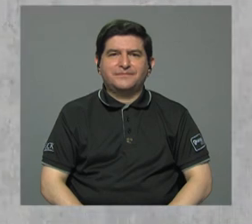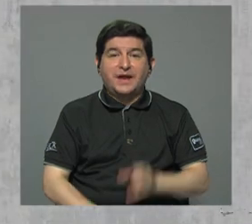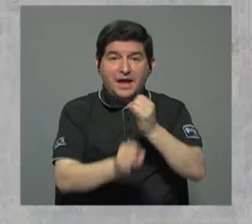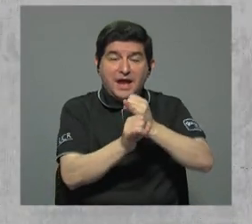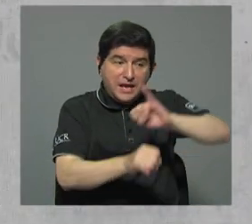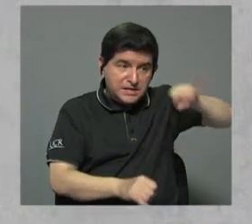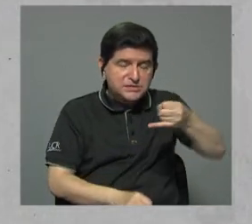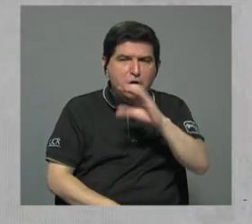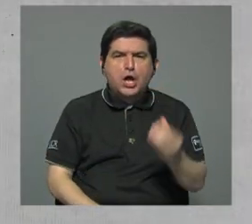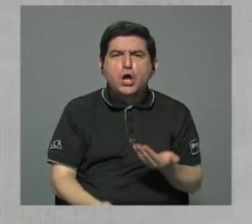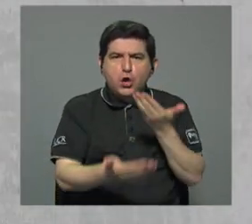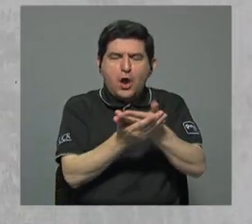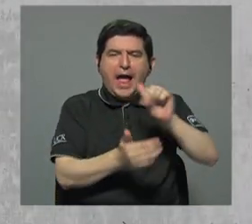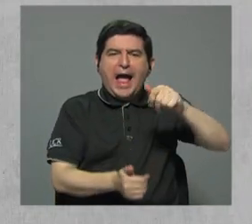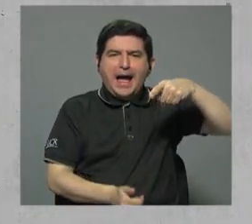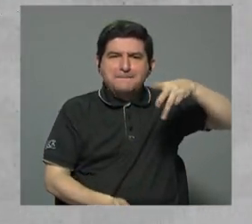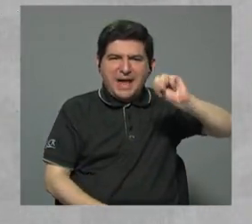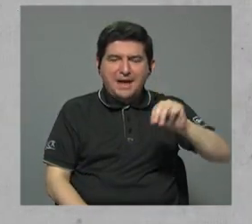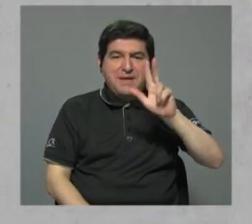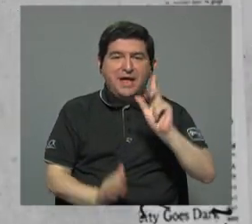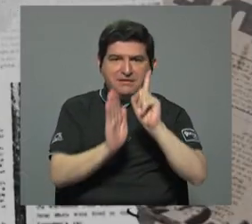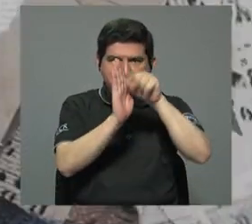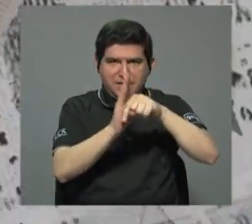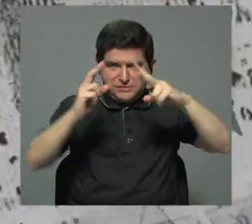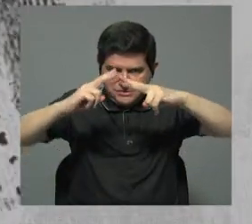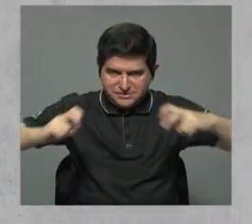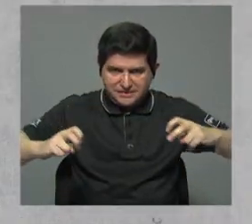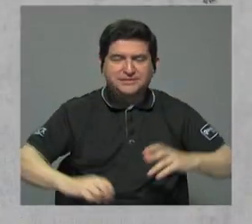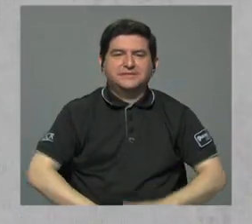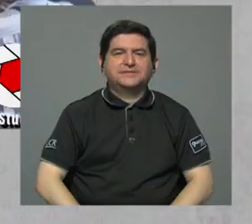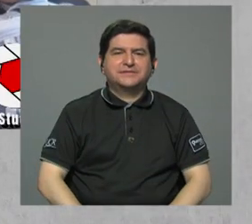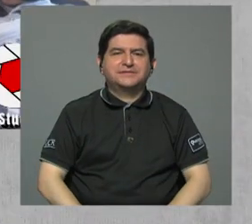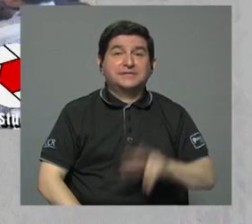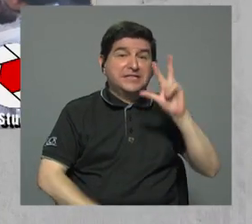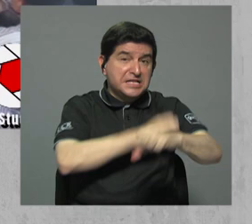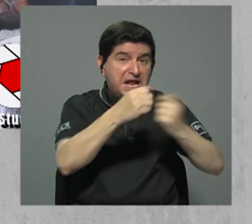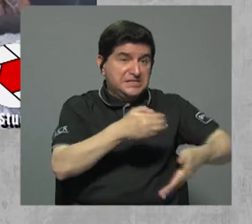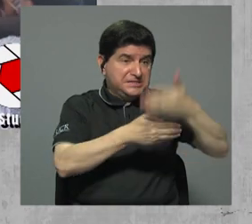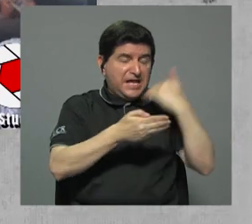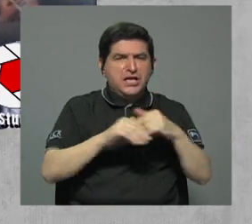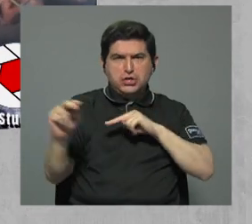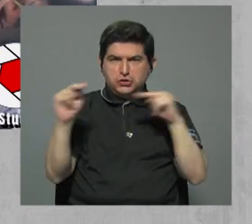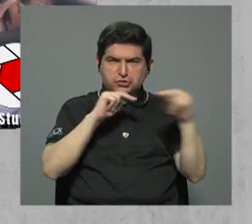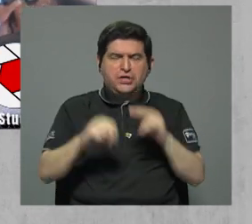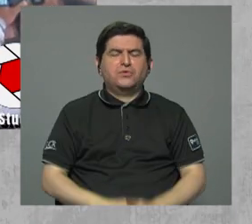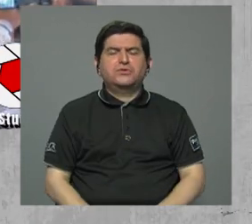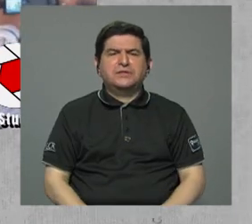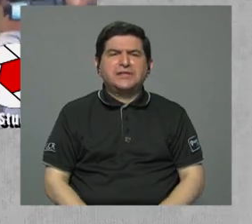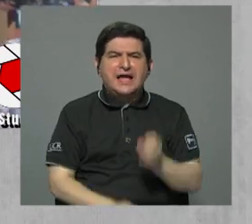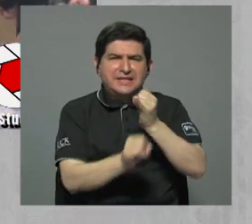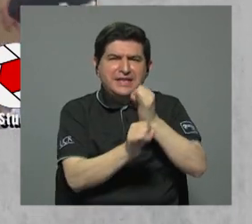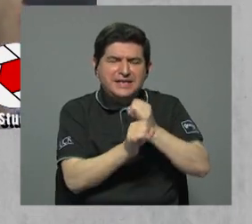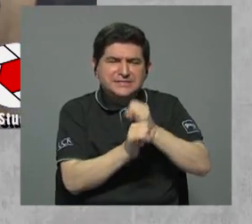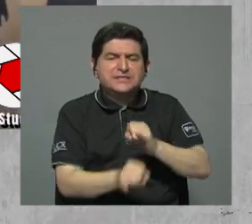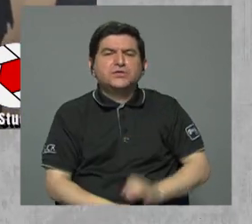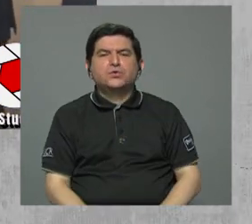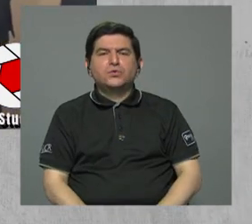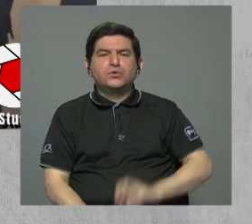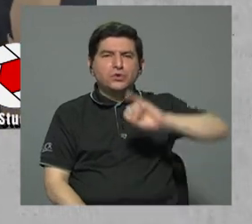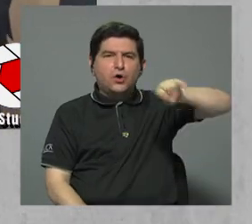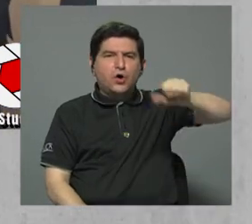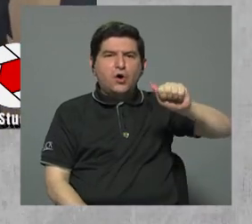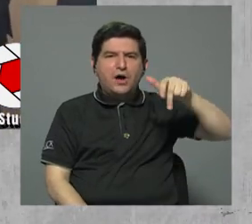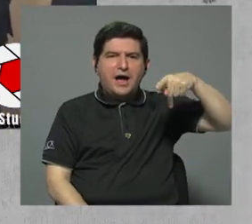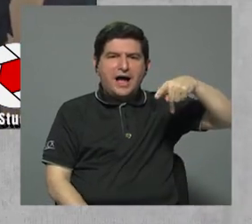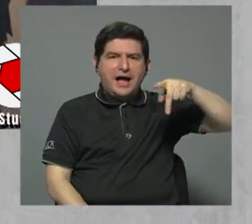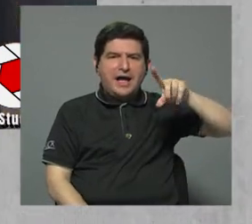Habdeba y la concesión de APM en 3 minutos. Hace 3 años, los negocios de la Junta de Administración Portuaria y de